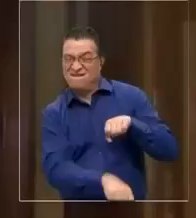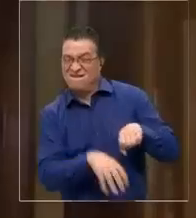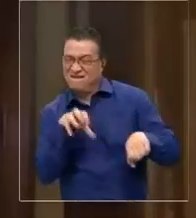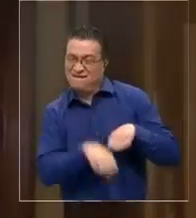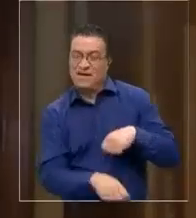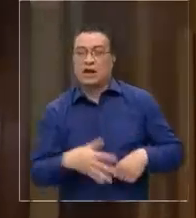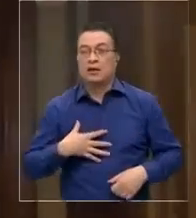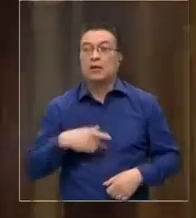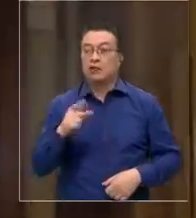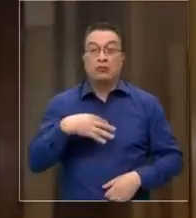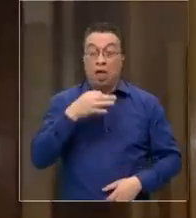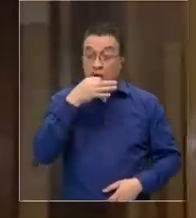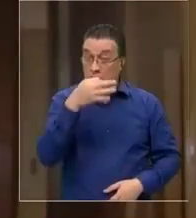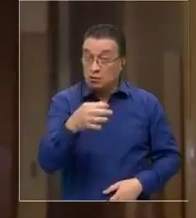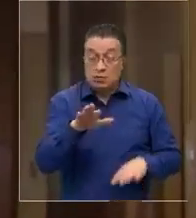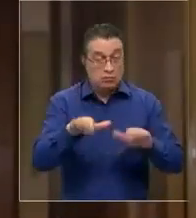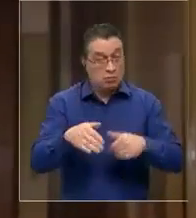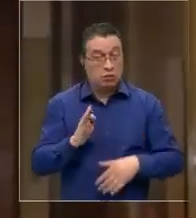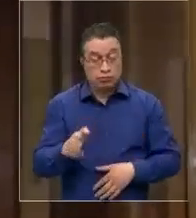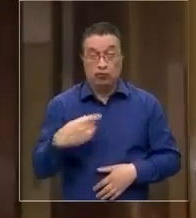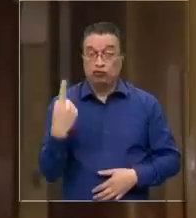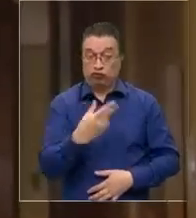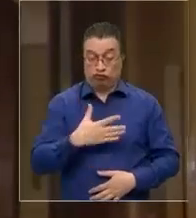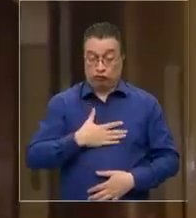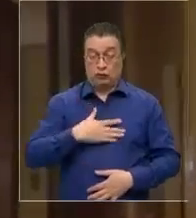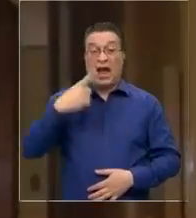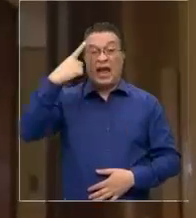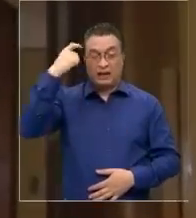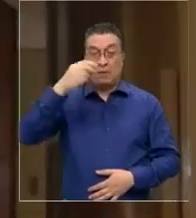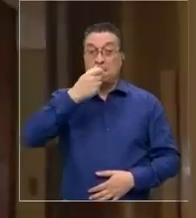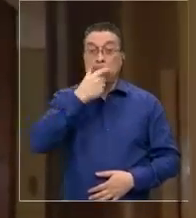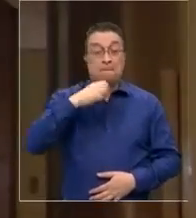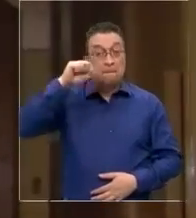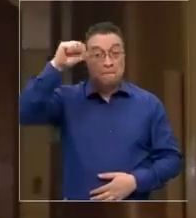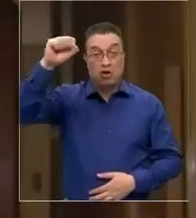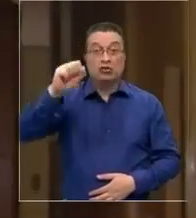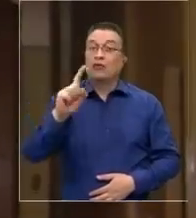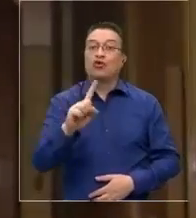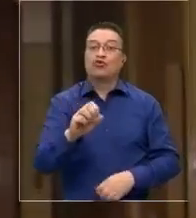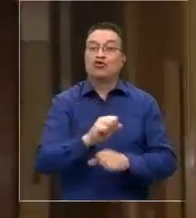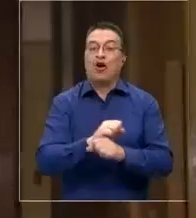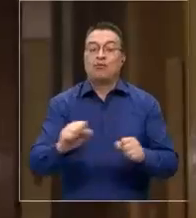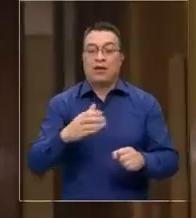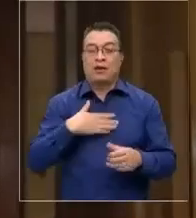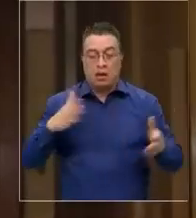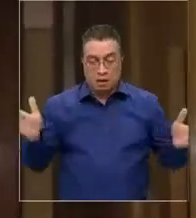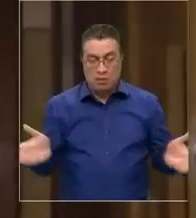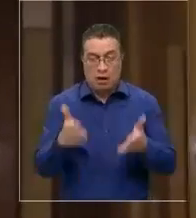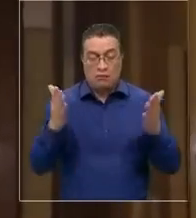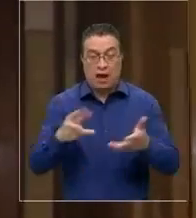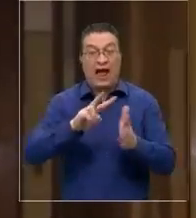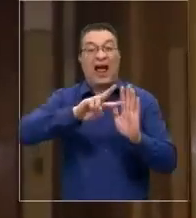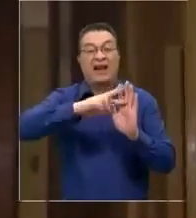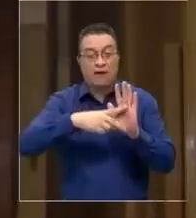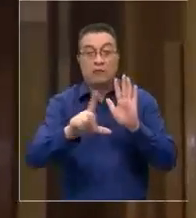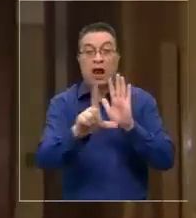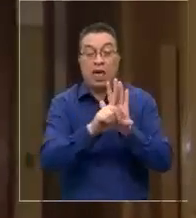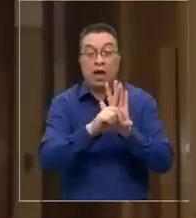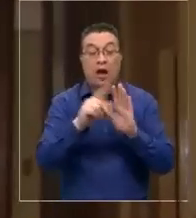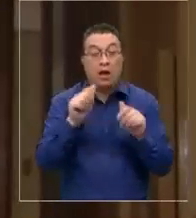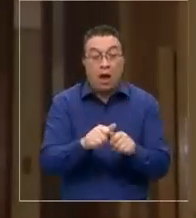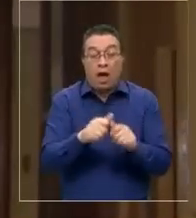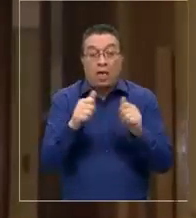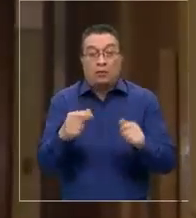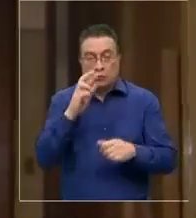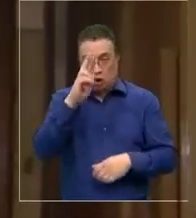sostengo ahí, lo mantengo. Nosotros de verdad creemos que Gabriel Boric no puede pretender empujar reformas legislativas si es que en paralelo